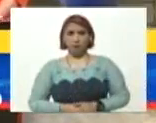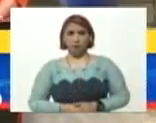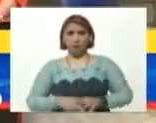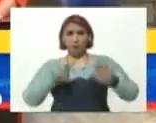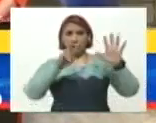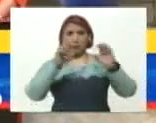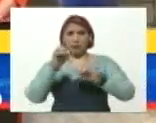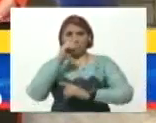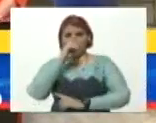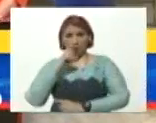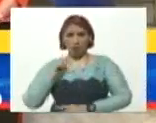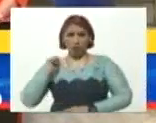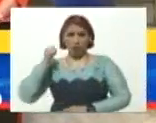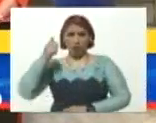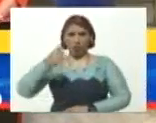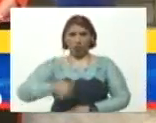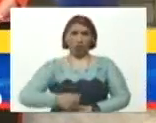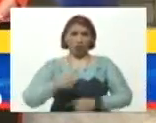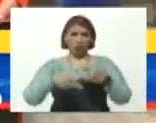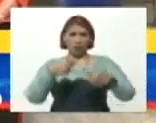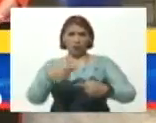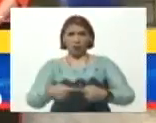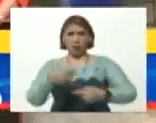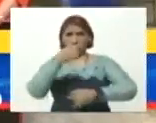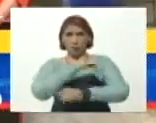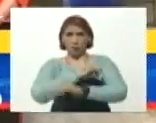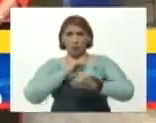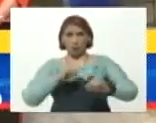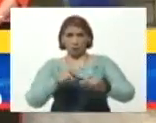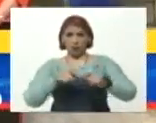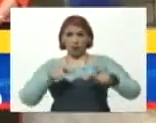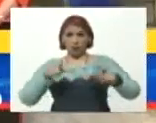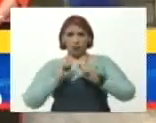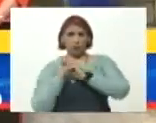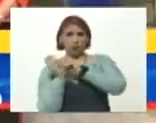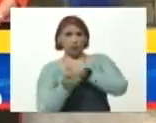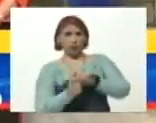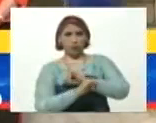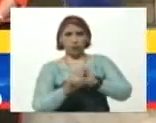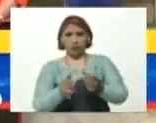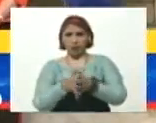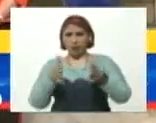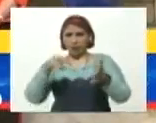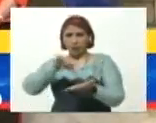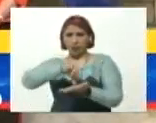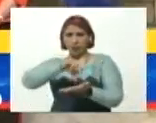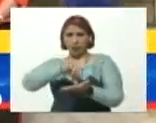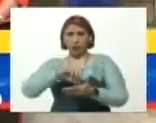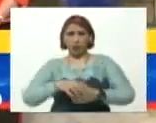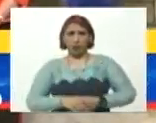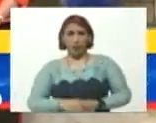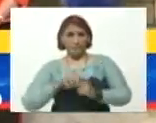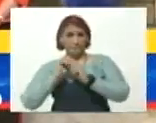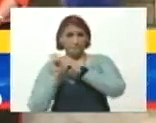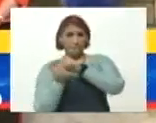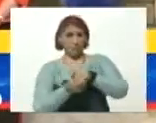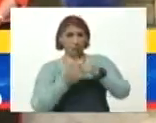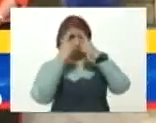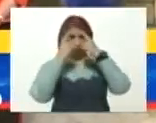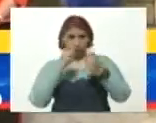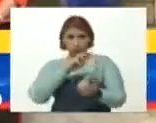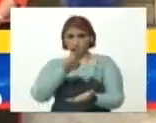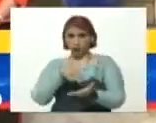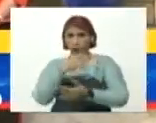70 años después ya estamos culminando el Estadio de Béisbol, que va a ser un gran centro beisbolero